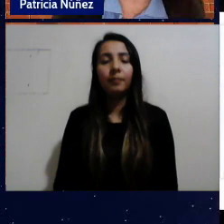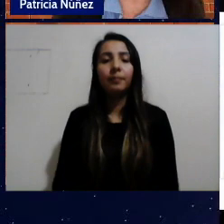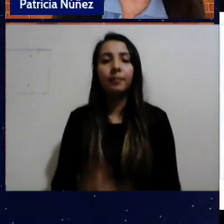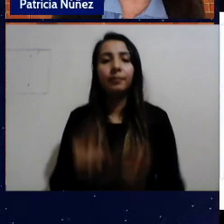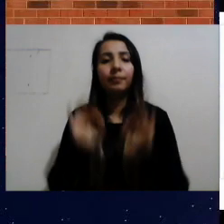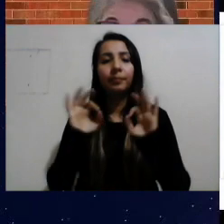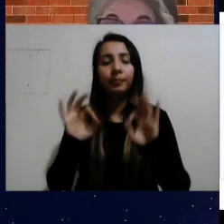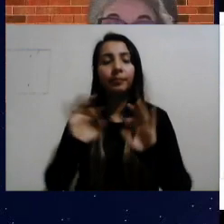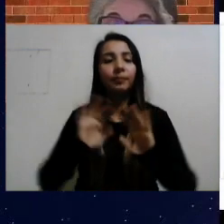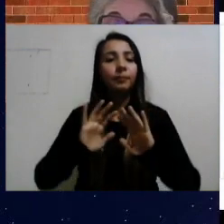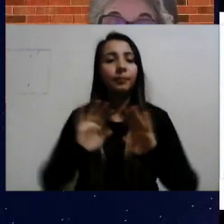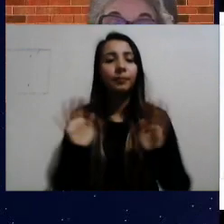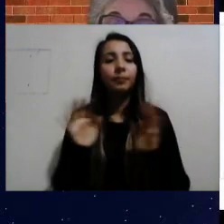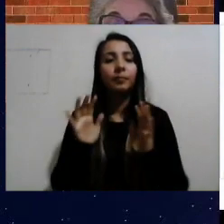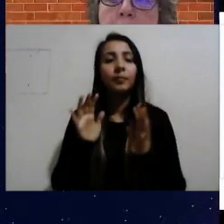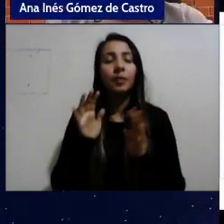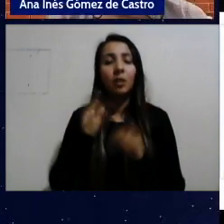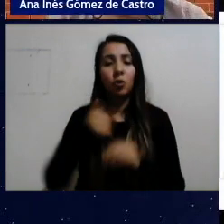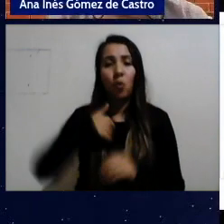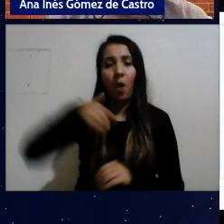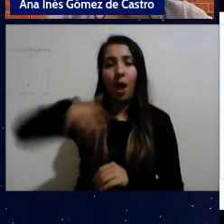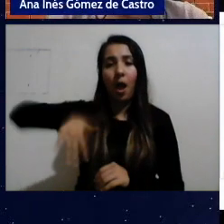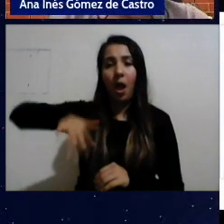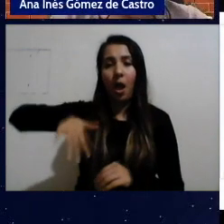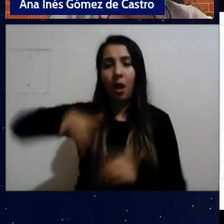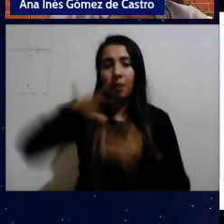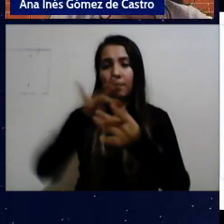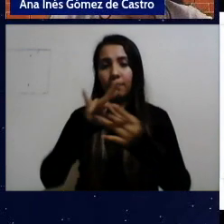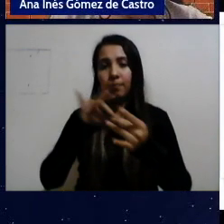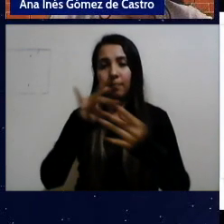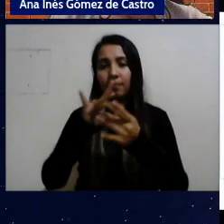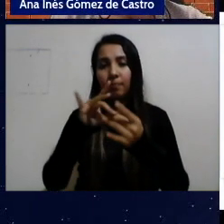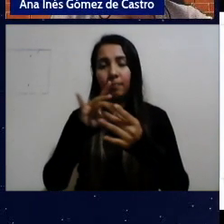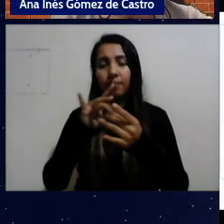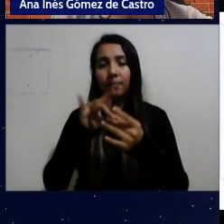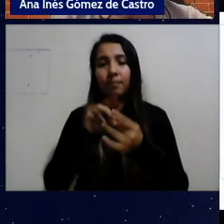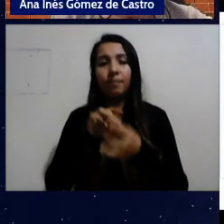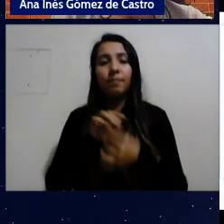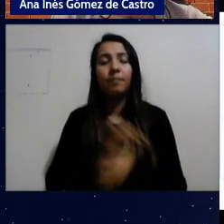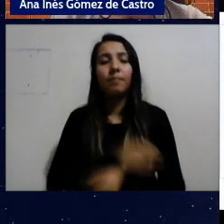Y bueno, pues nada, como os decía,